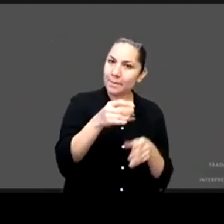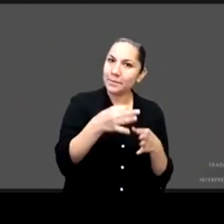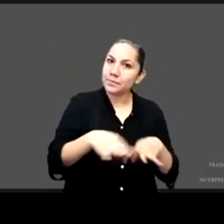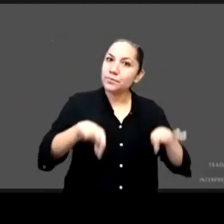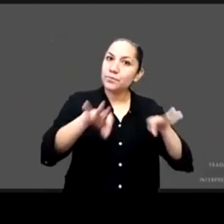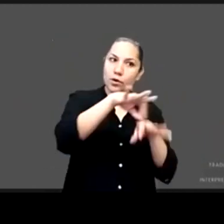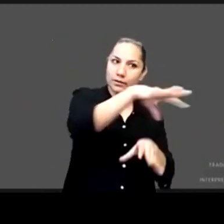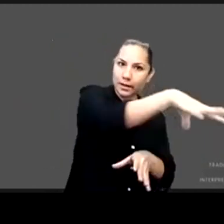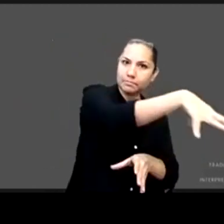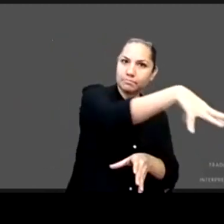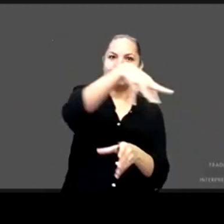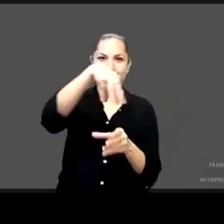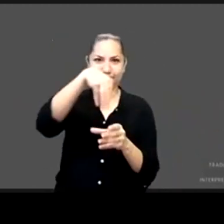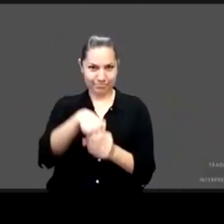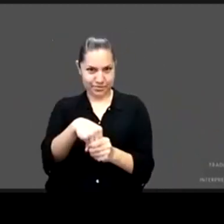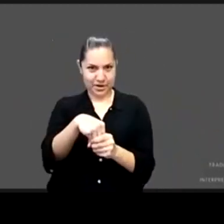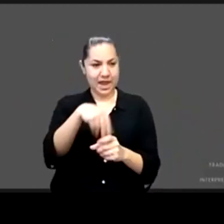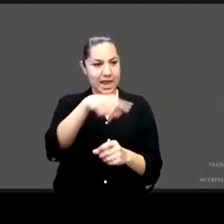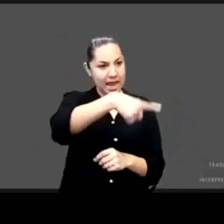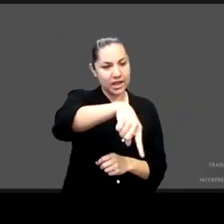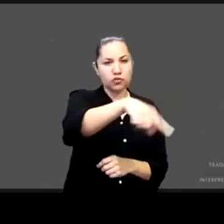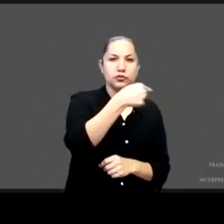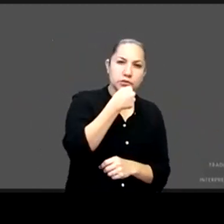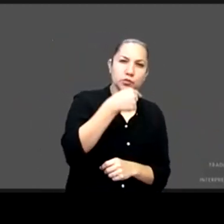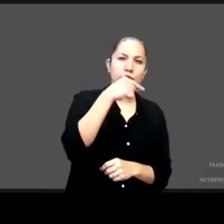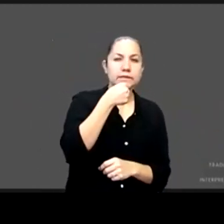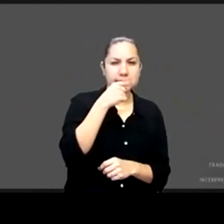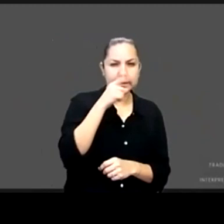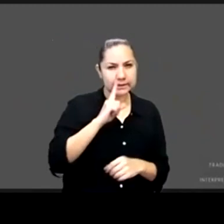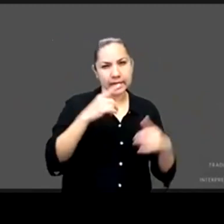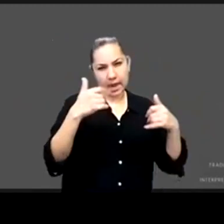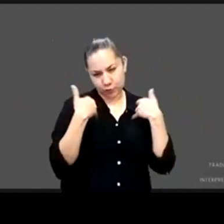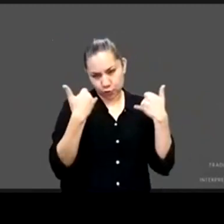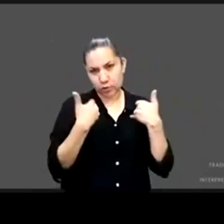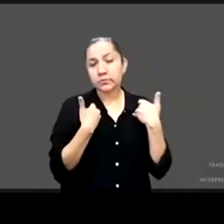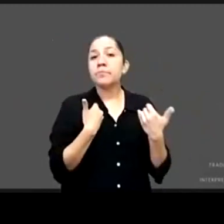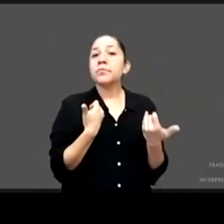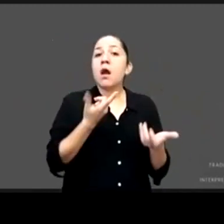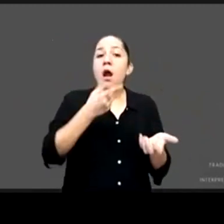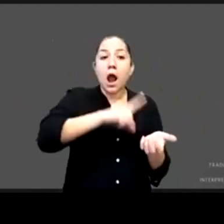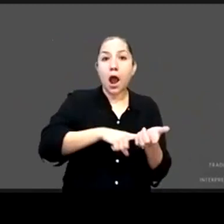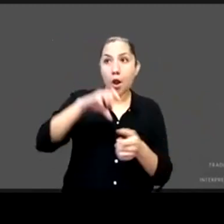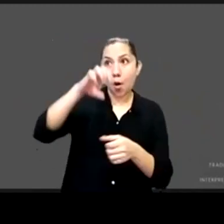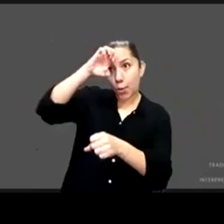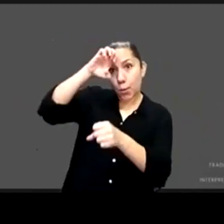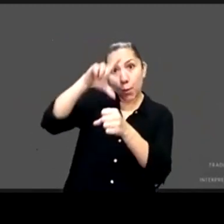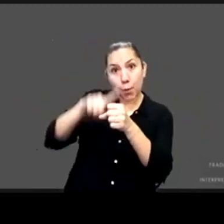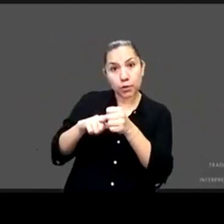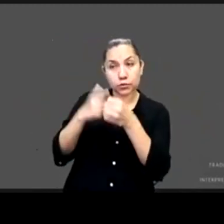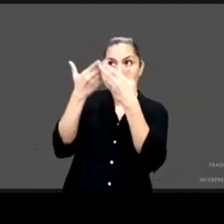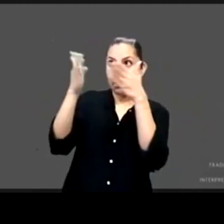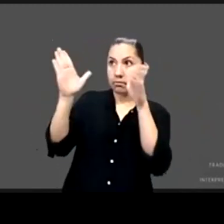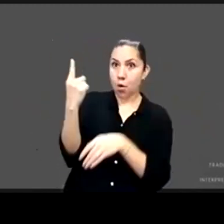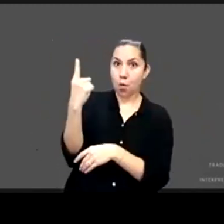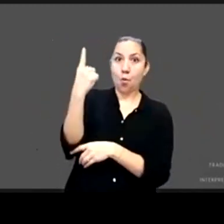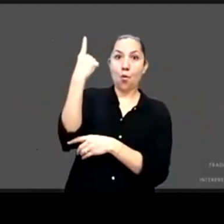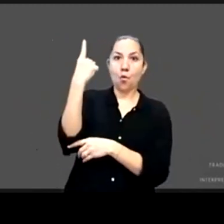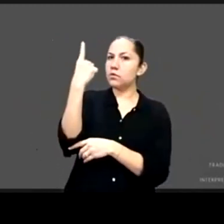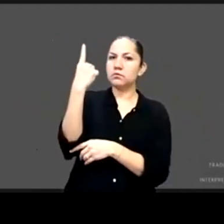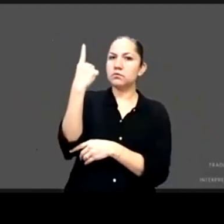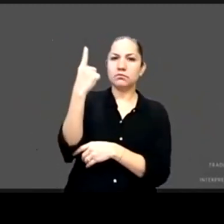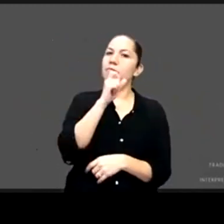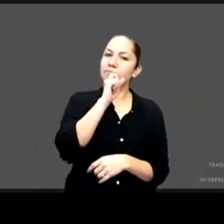las culturas. Y las culturas nos referimos, por supuesto, a la diversidad de las propias prácticas, pero también a la diversidad de